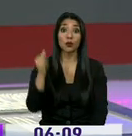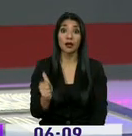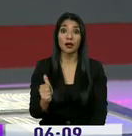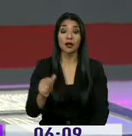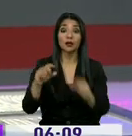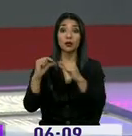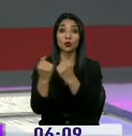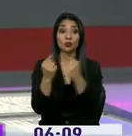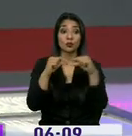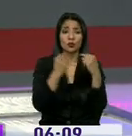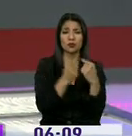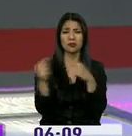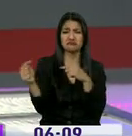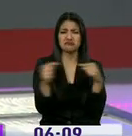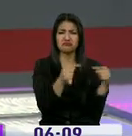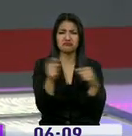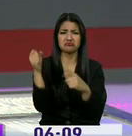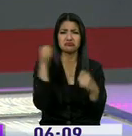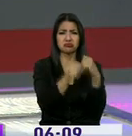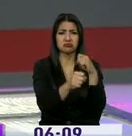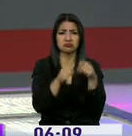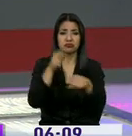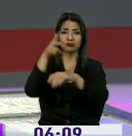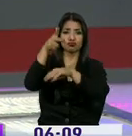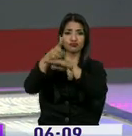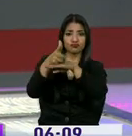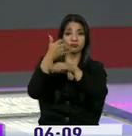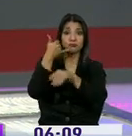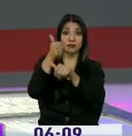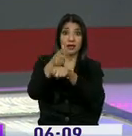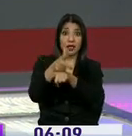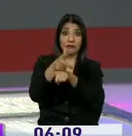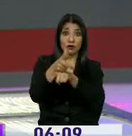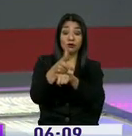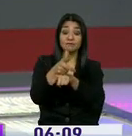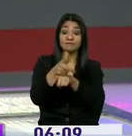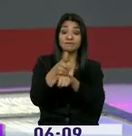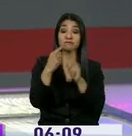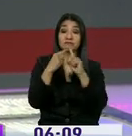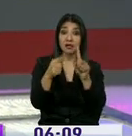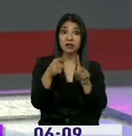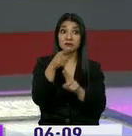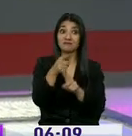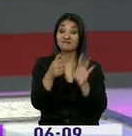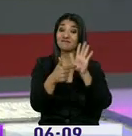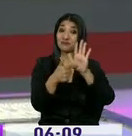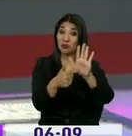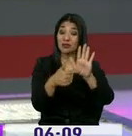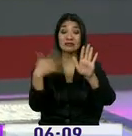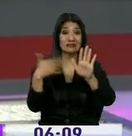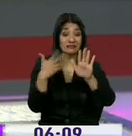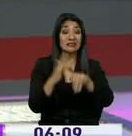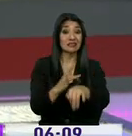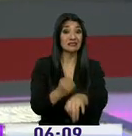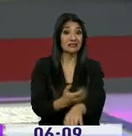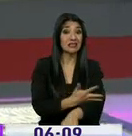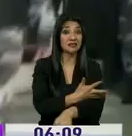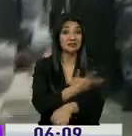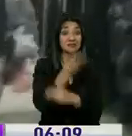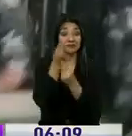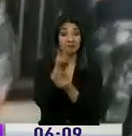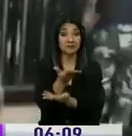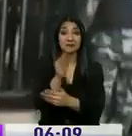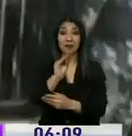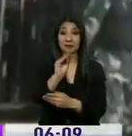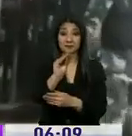un grupo de privados de libertad fue grabada con un teléfono. Advertimos que las imágenes, amigos, son sensibles. Veamos.